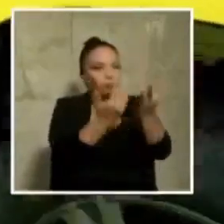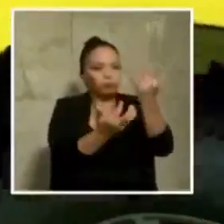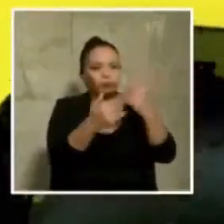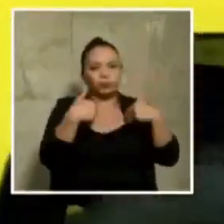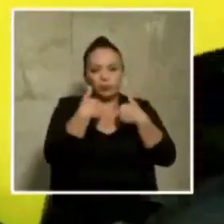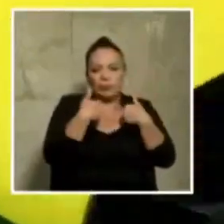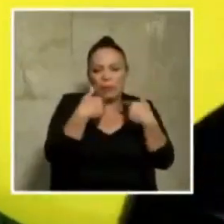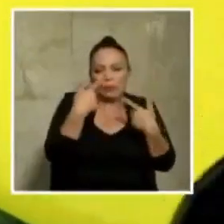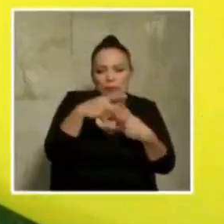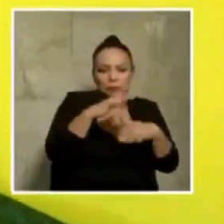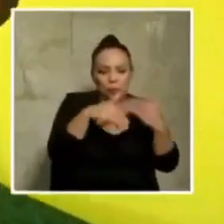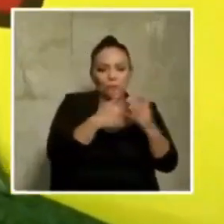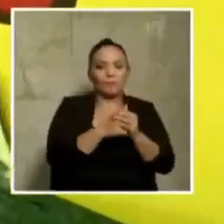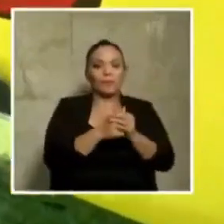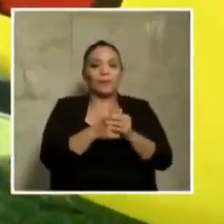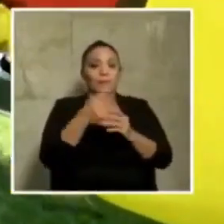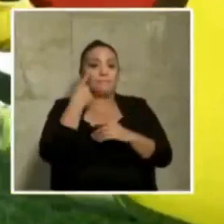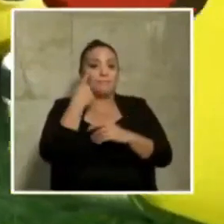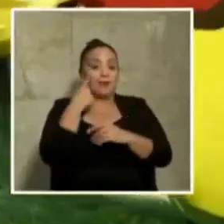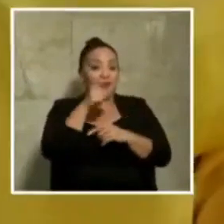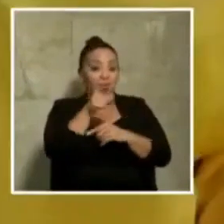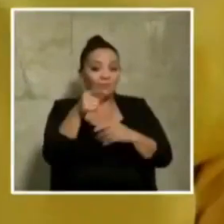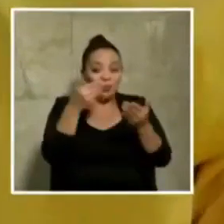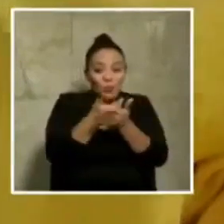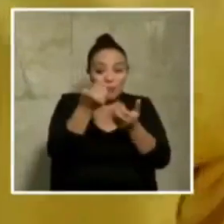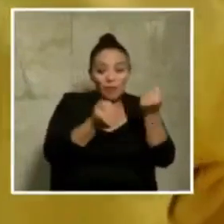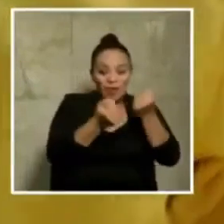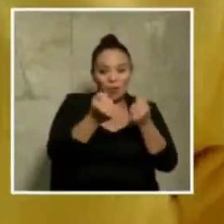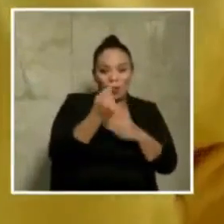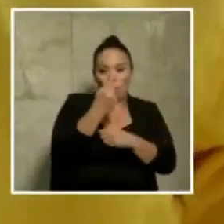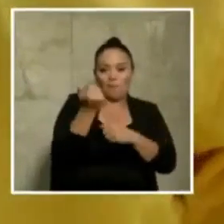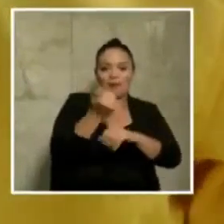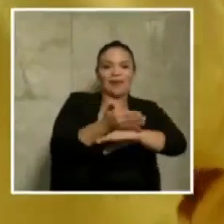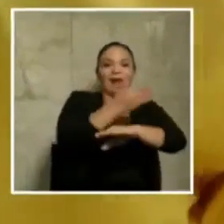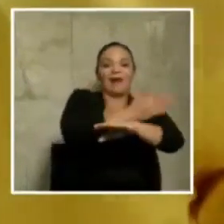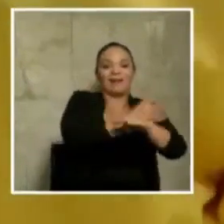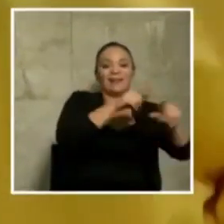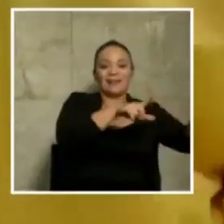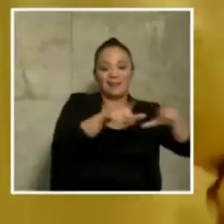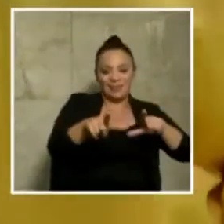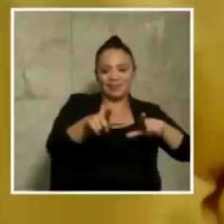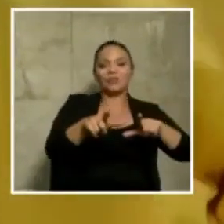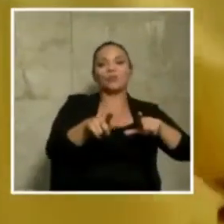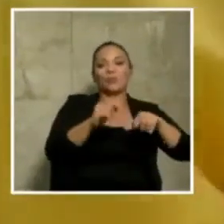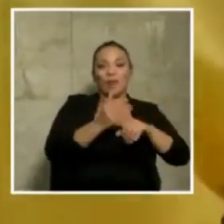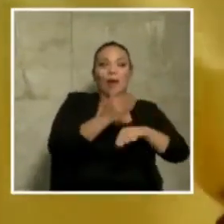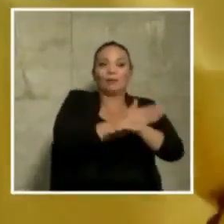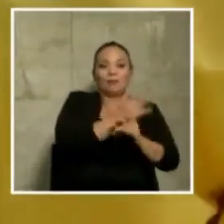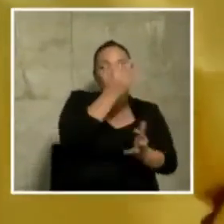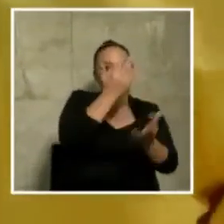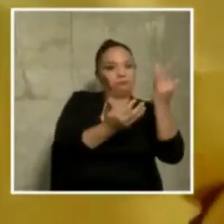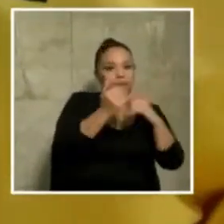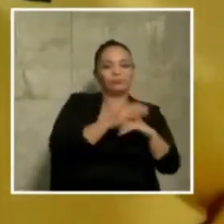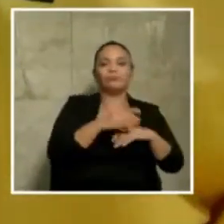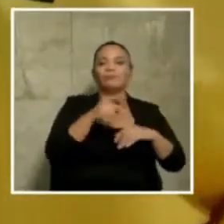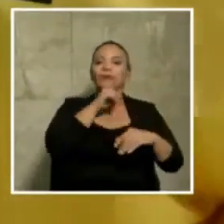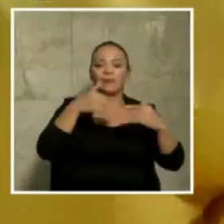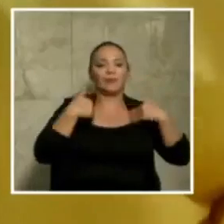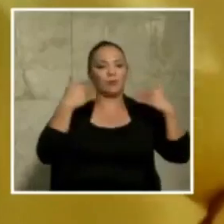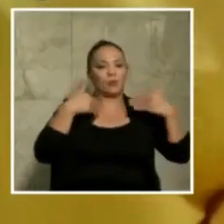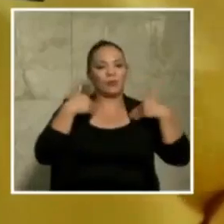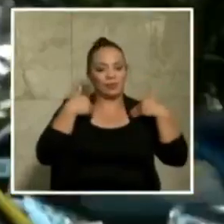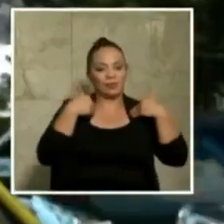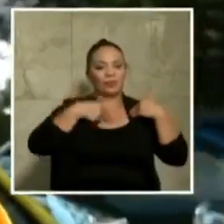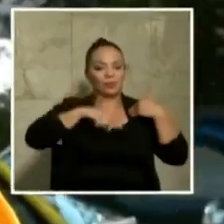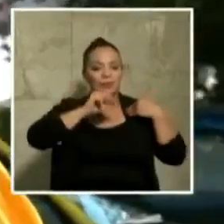el tenerlas un mes antes prácticamente del adelanto de la temporada forestal nos pone muy contentos en el SINAC y muestra el